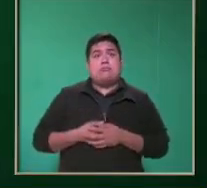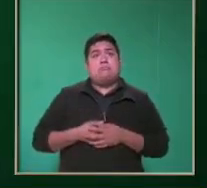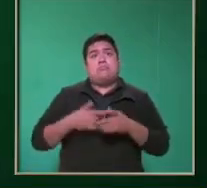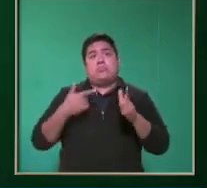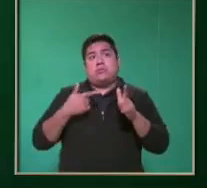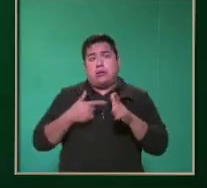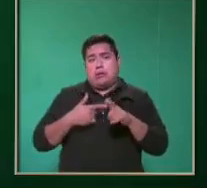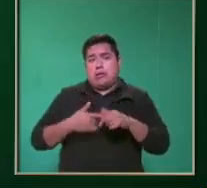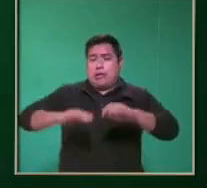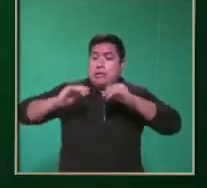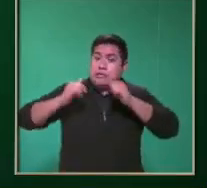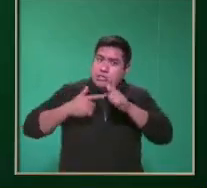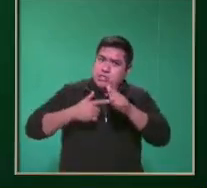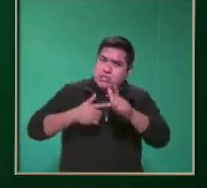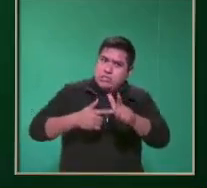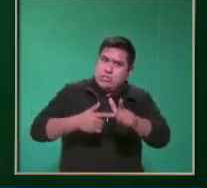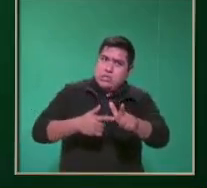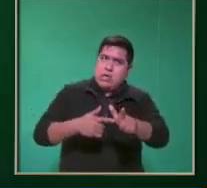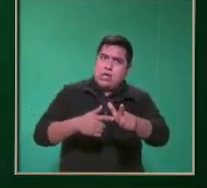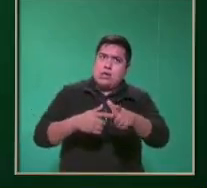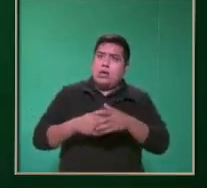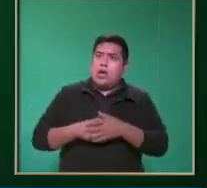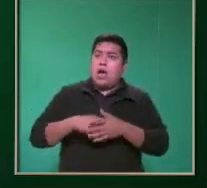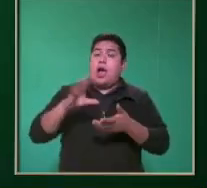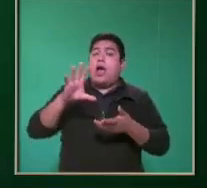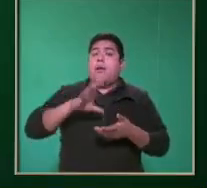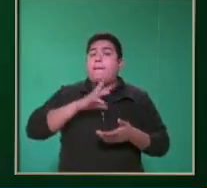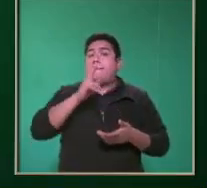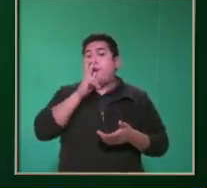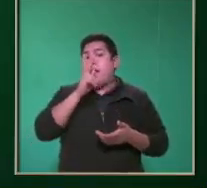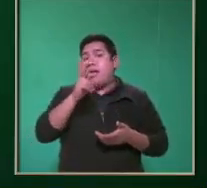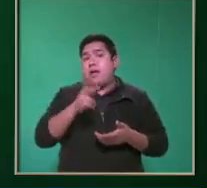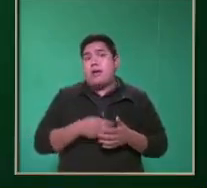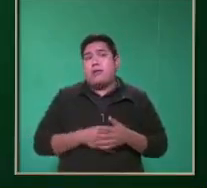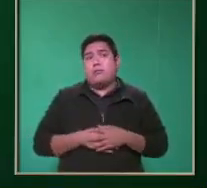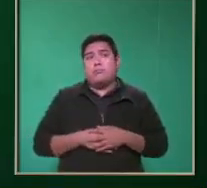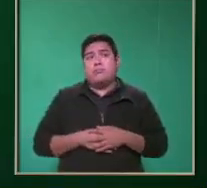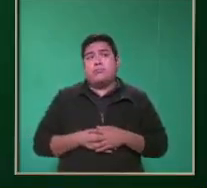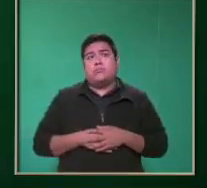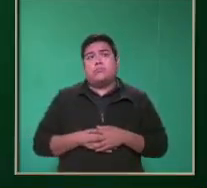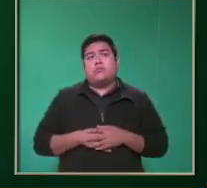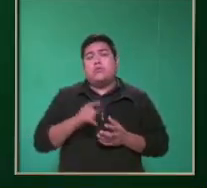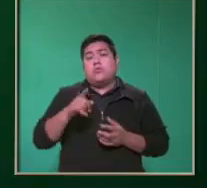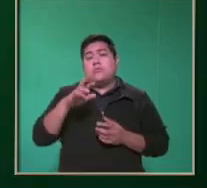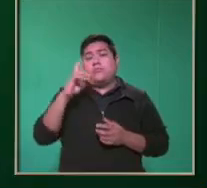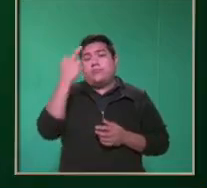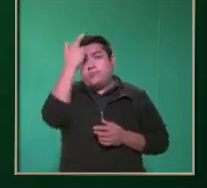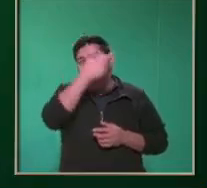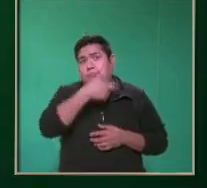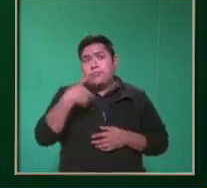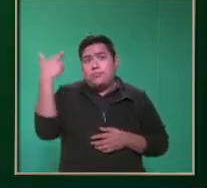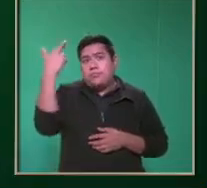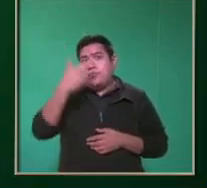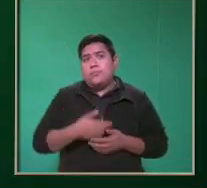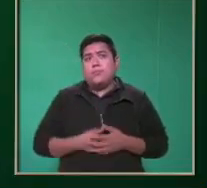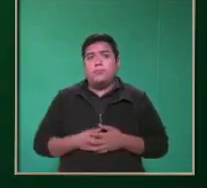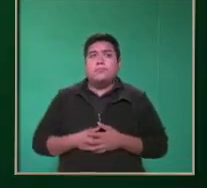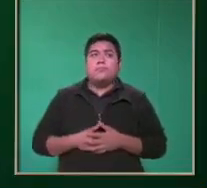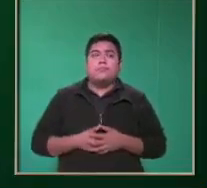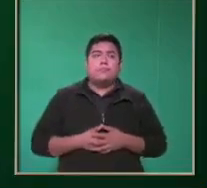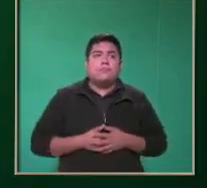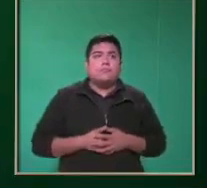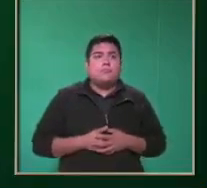sigan permaneciendo? Existe una palabra que vas a revisar pronto que le da significado a este